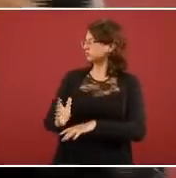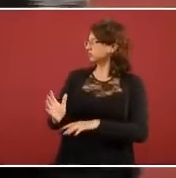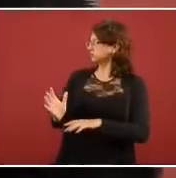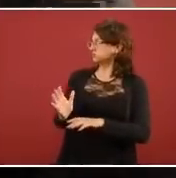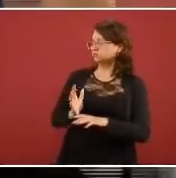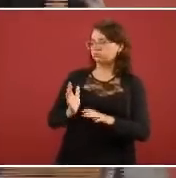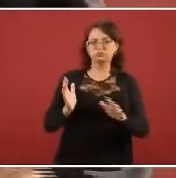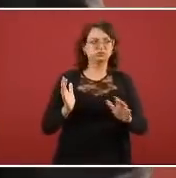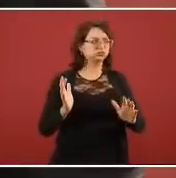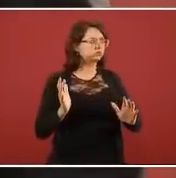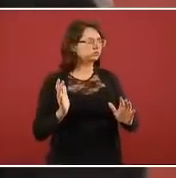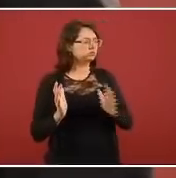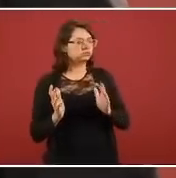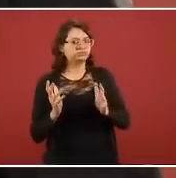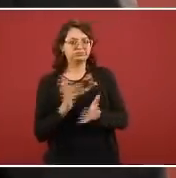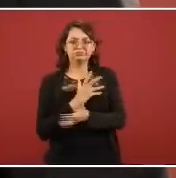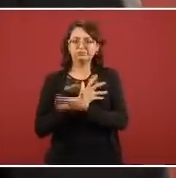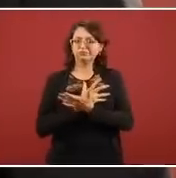Exageran.